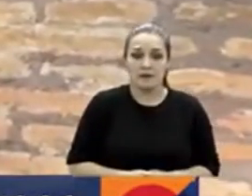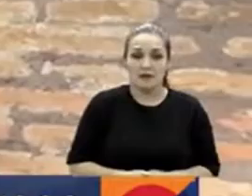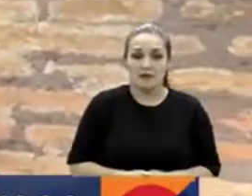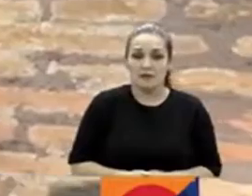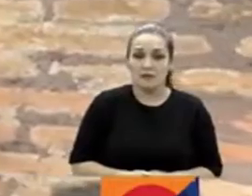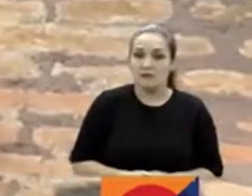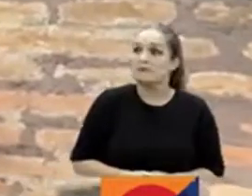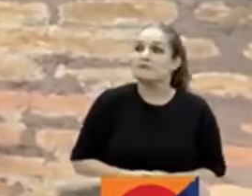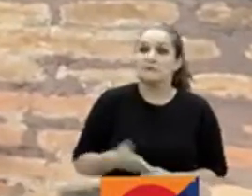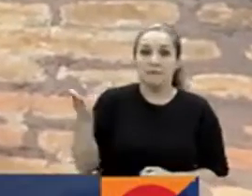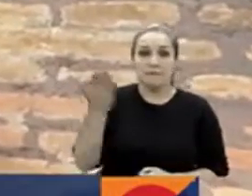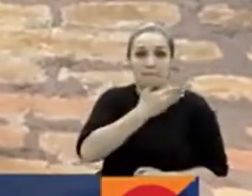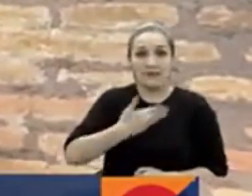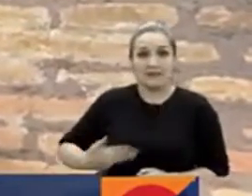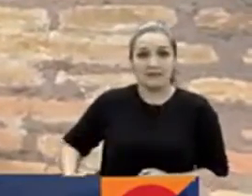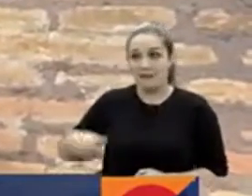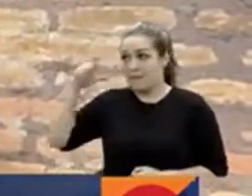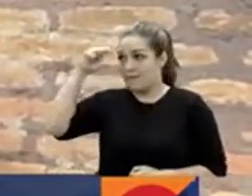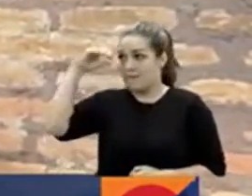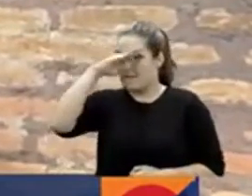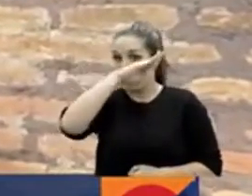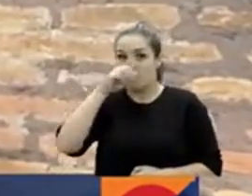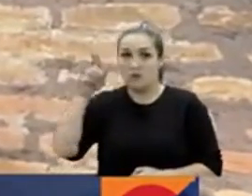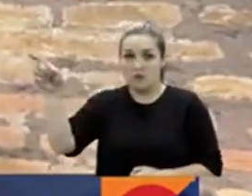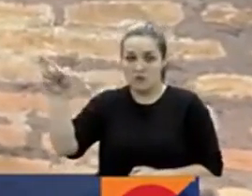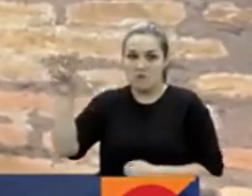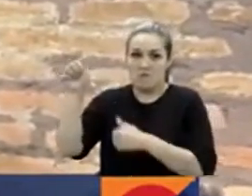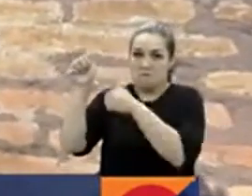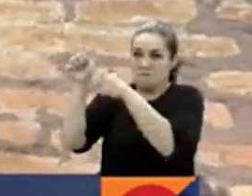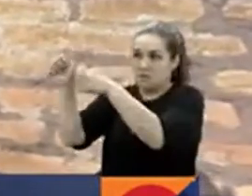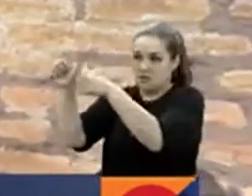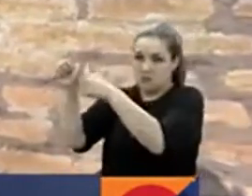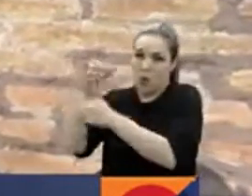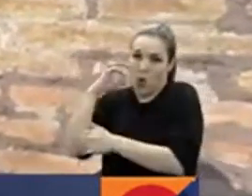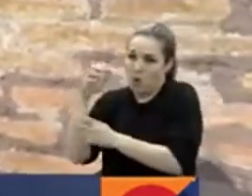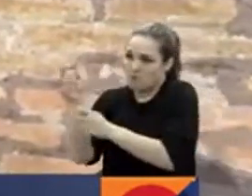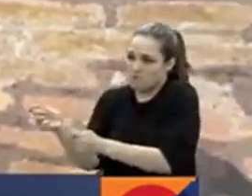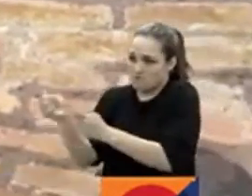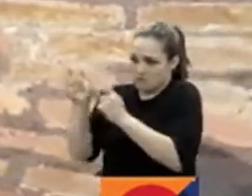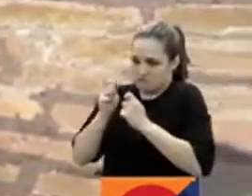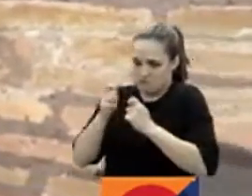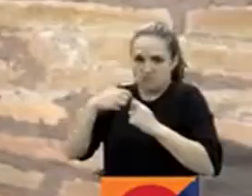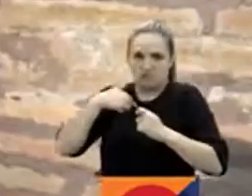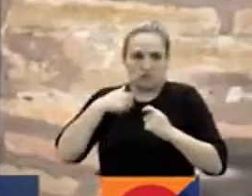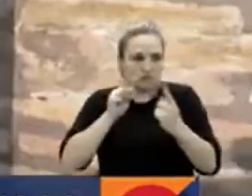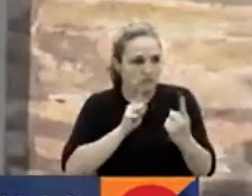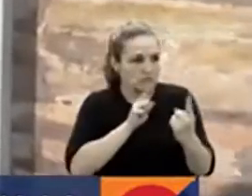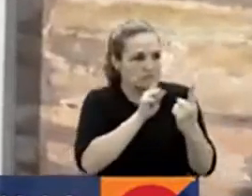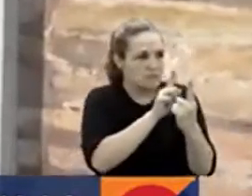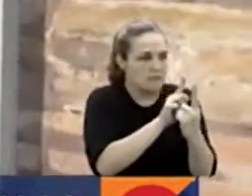través mío, le ha enviado un mensaje de su santidad el Papa